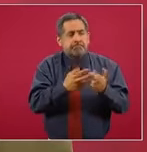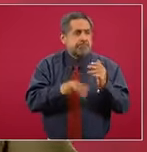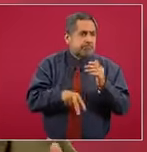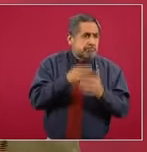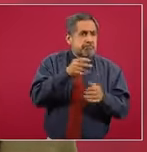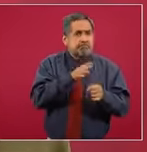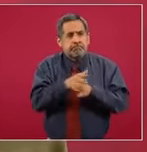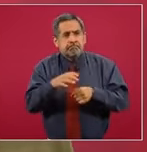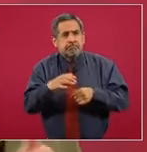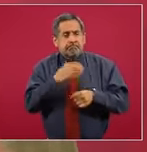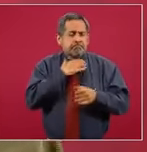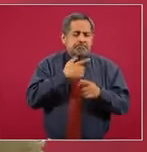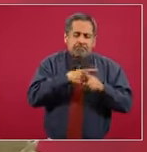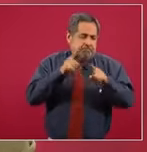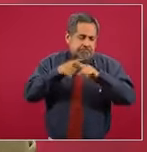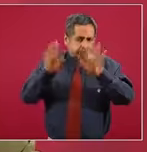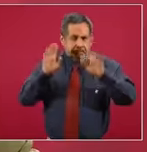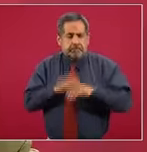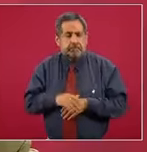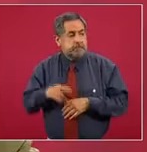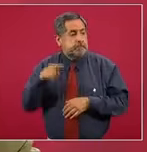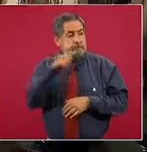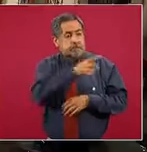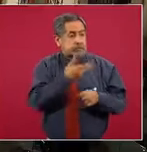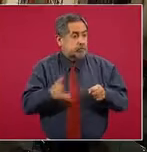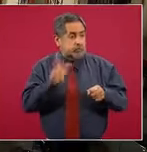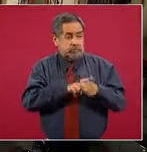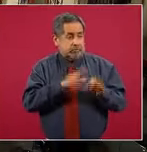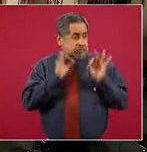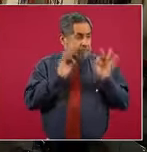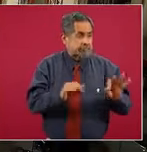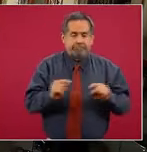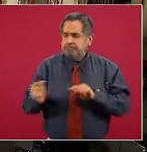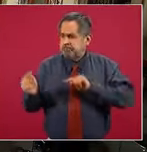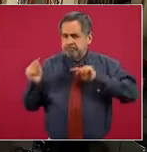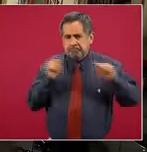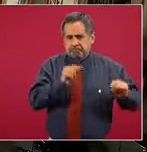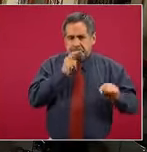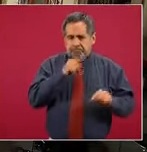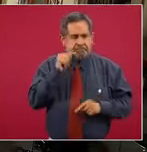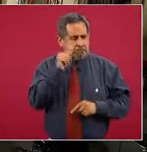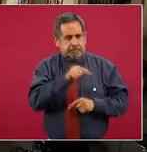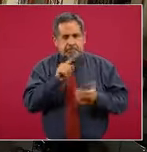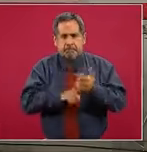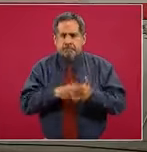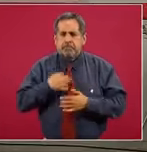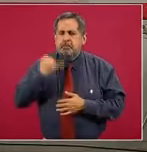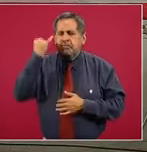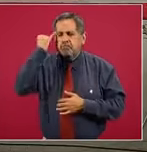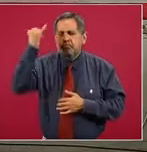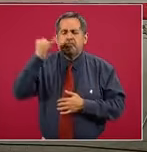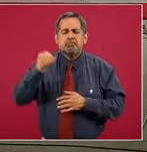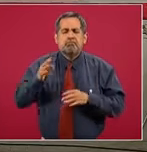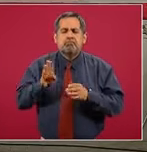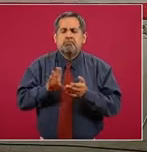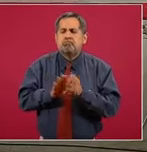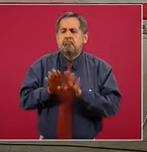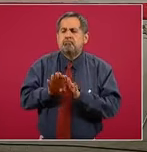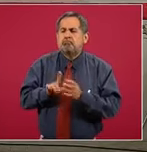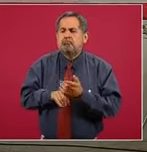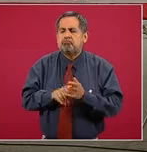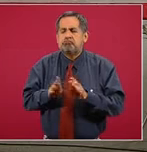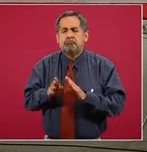en aquellas unidades de mayor efectividad. Y un poco la idea era el poder estar, por un